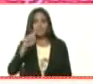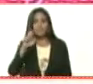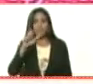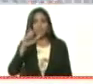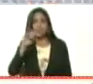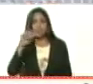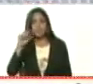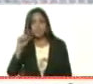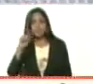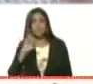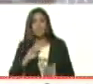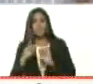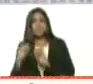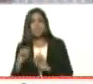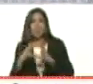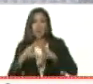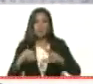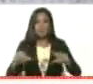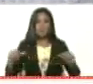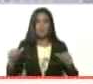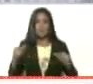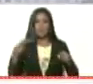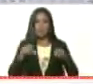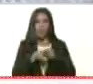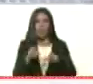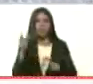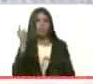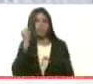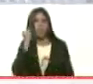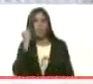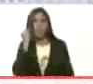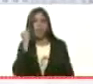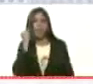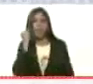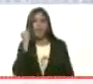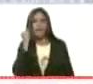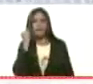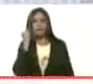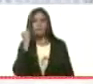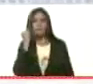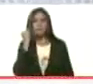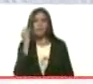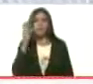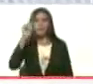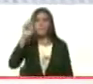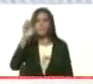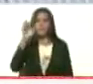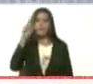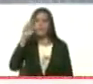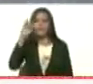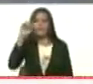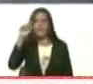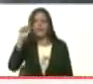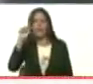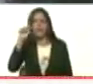Yaracuy, la tierra de María Leonza. Tenía que ser una mujer que viniera de la tierra de María Leonza.